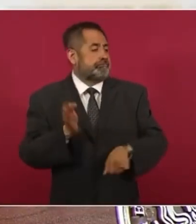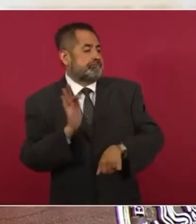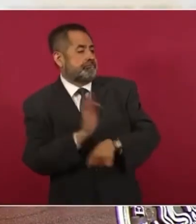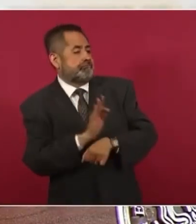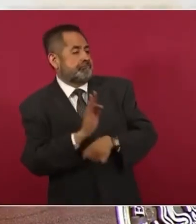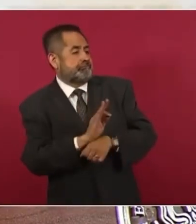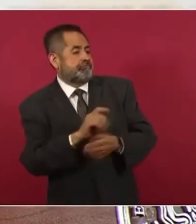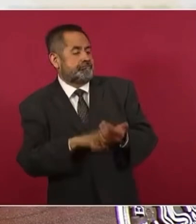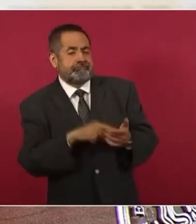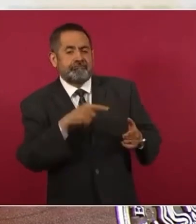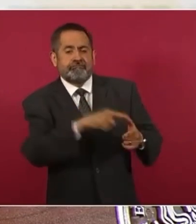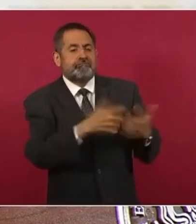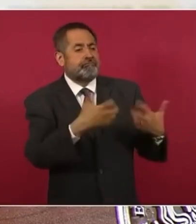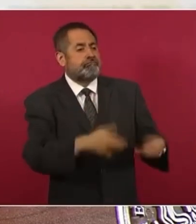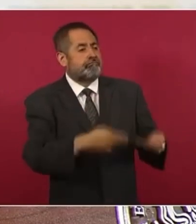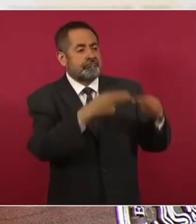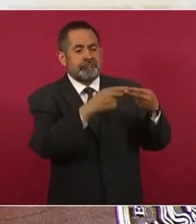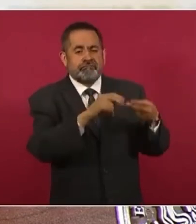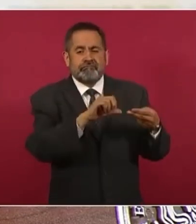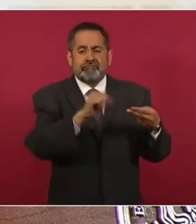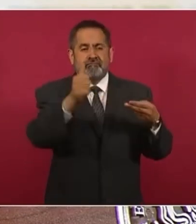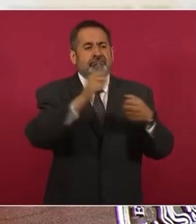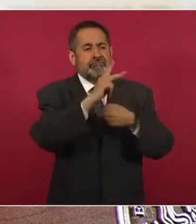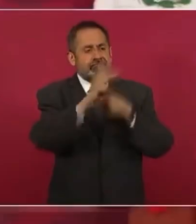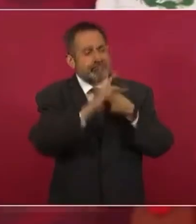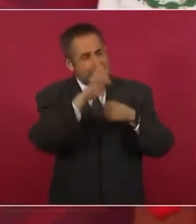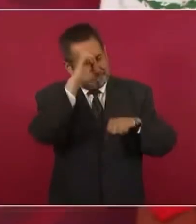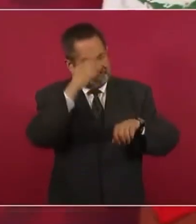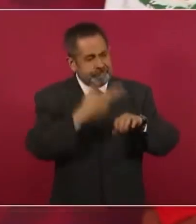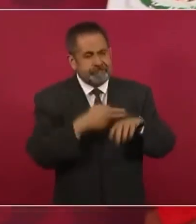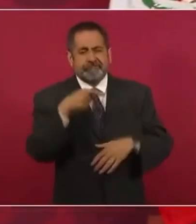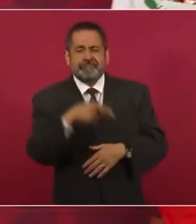de empresas extranjeras